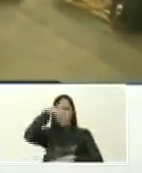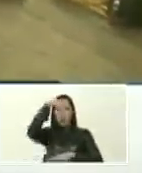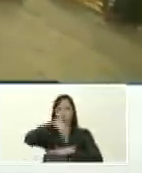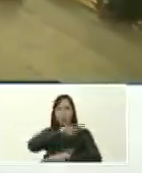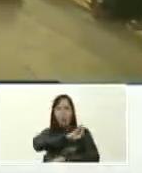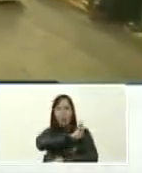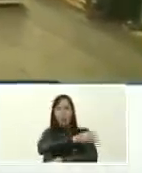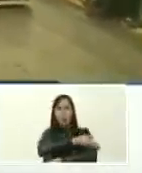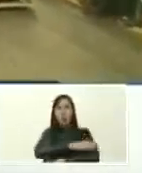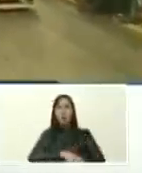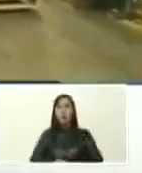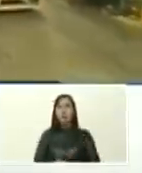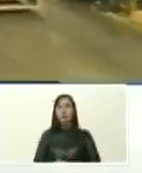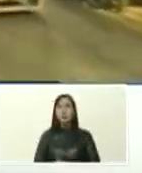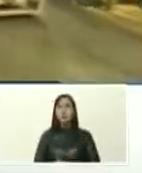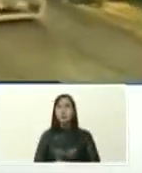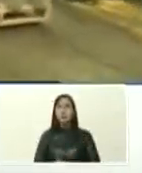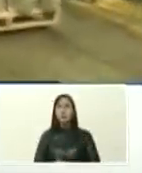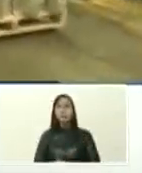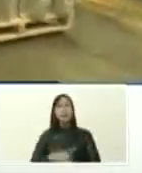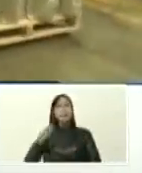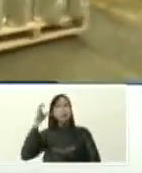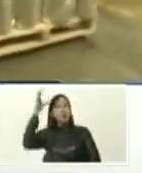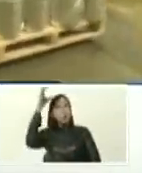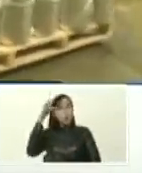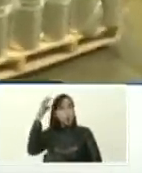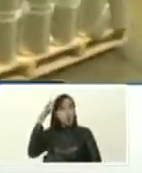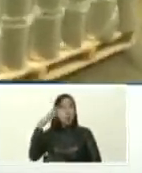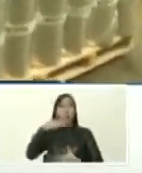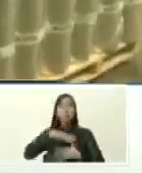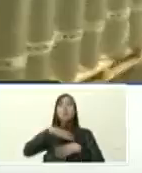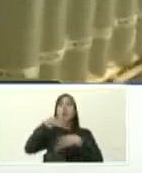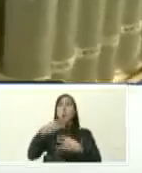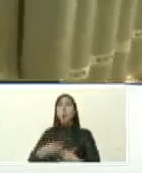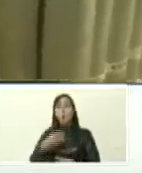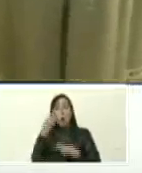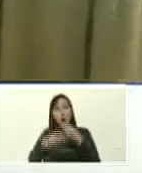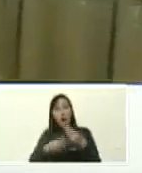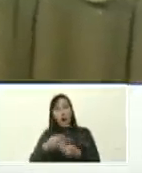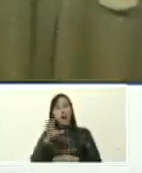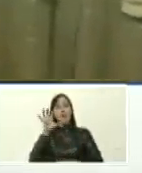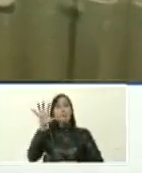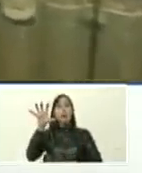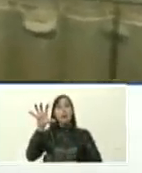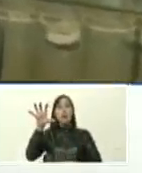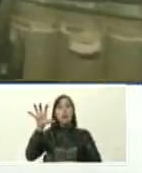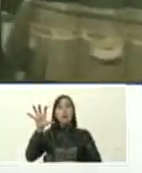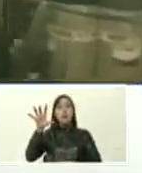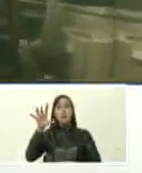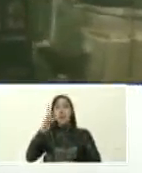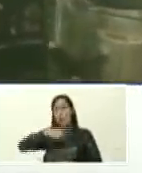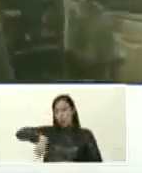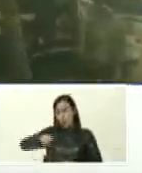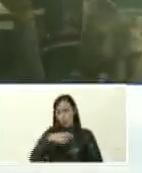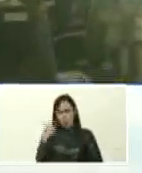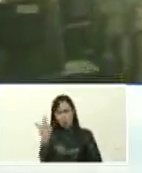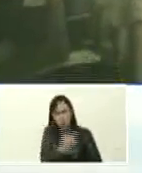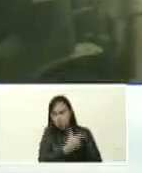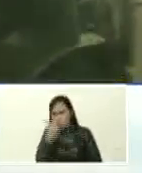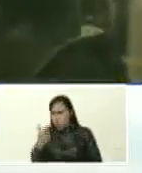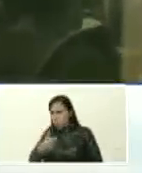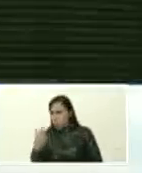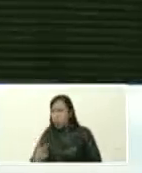poderosa y con una conciencia de los intereses del país. Aquellos que buscaron por muchos